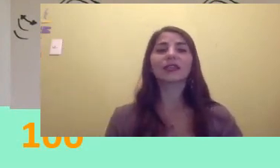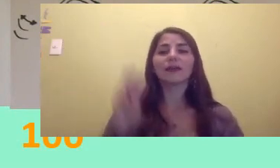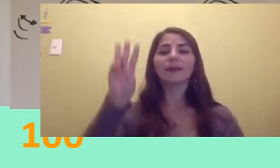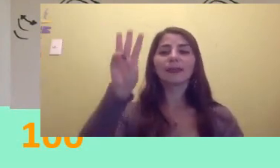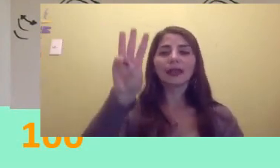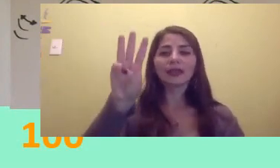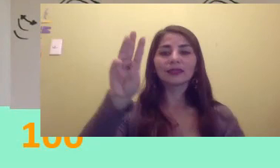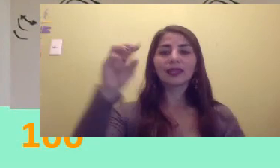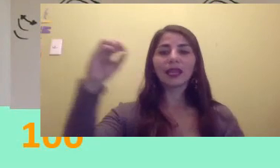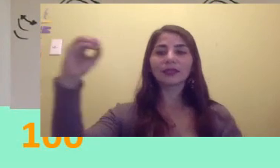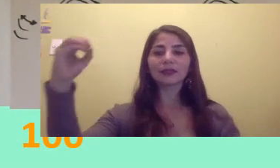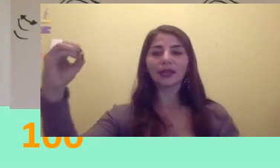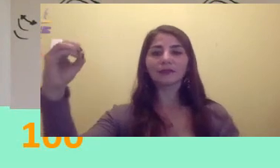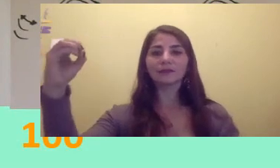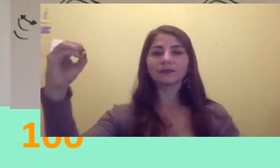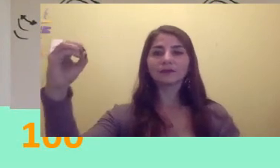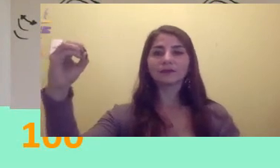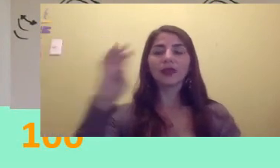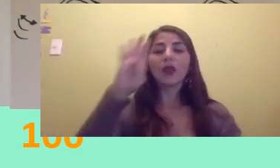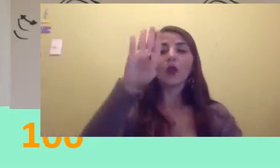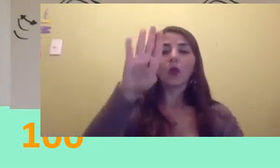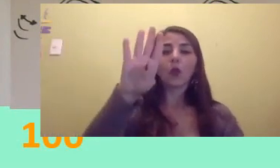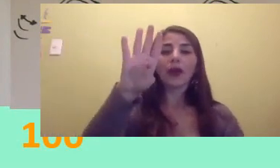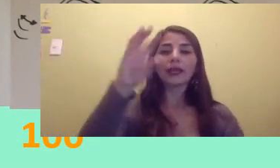decena en decena. 30,